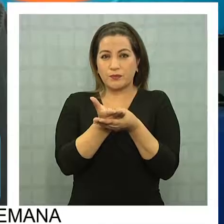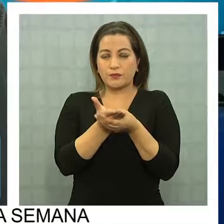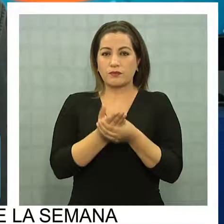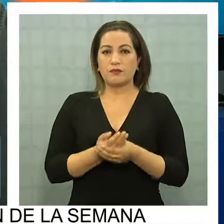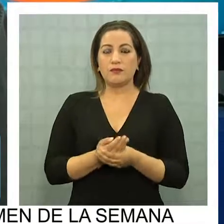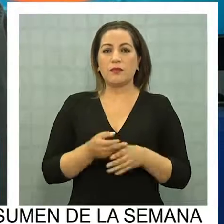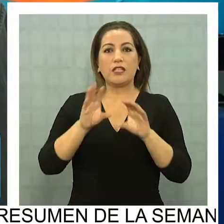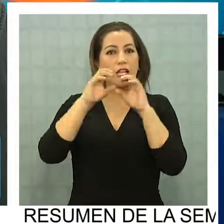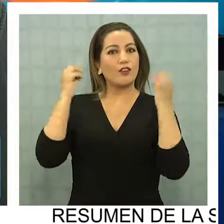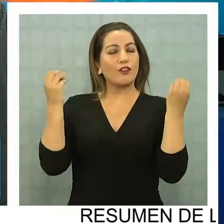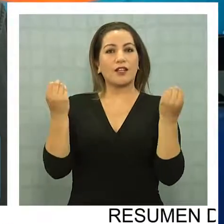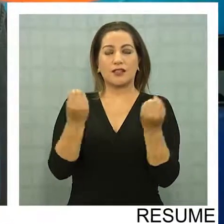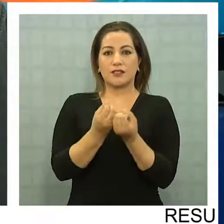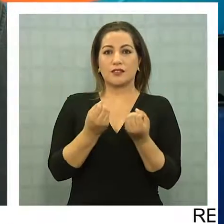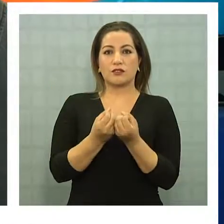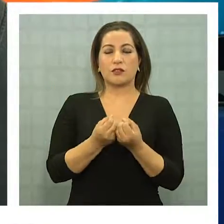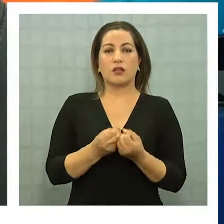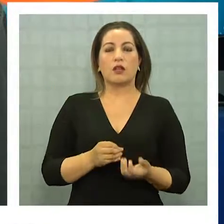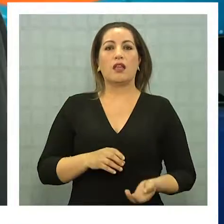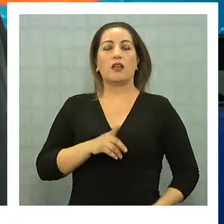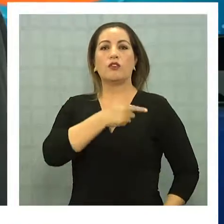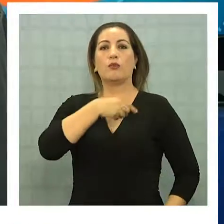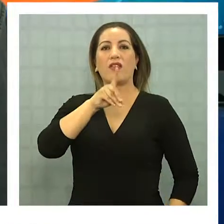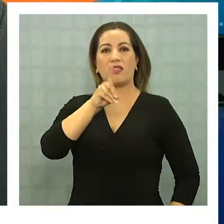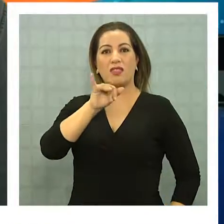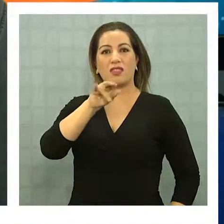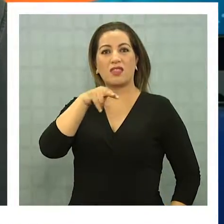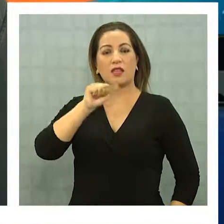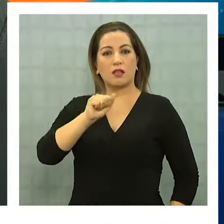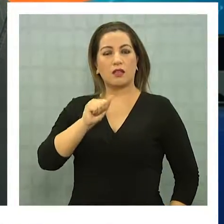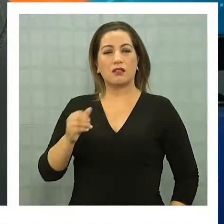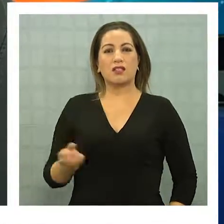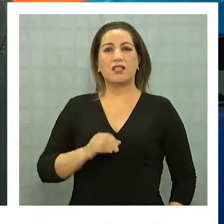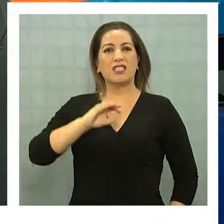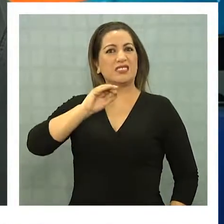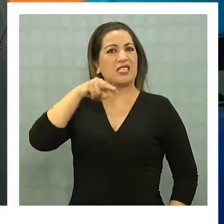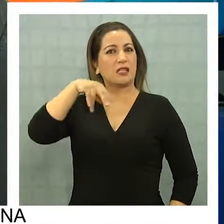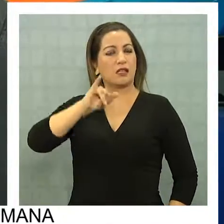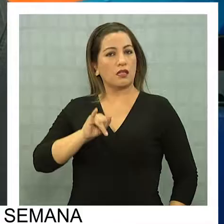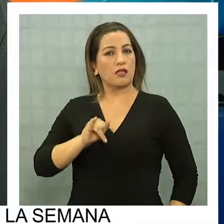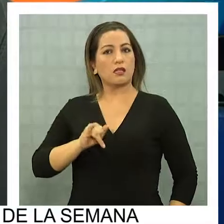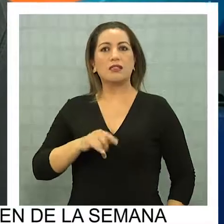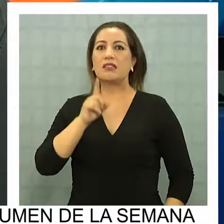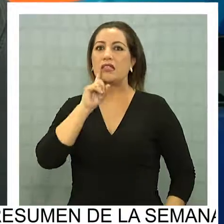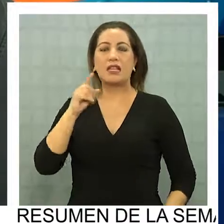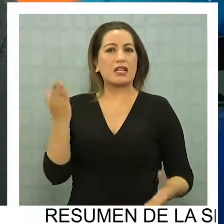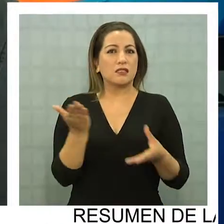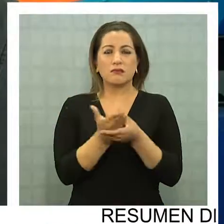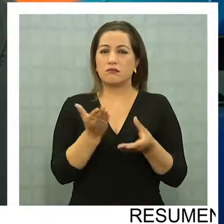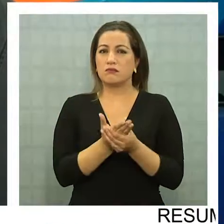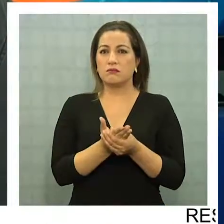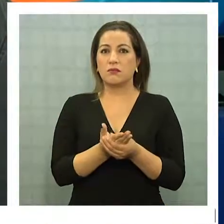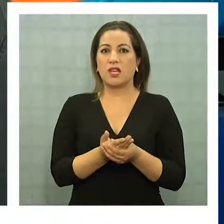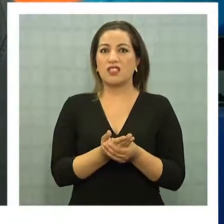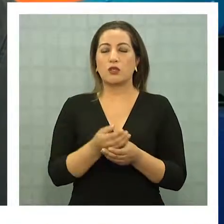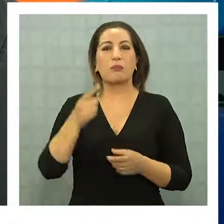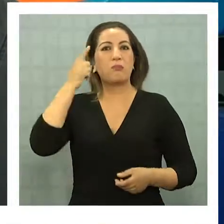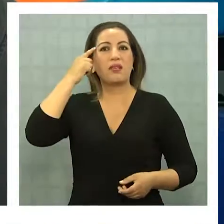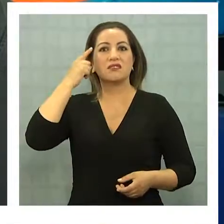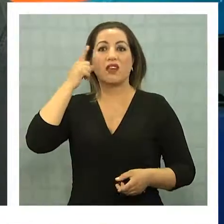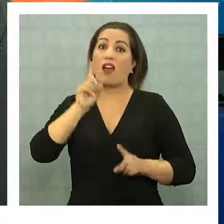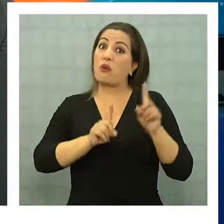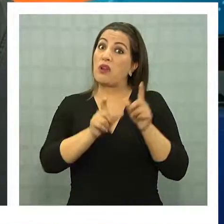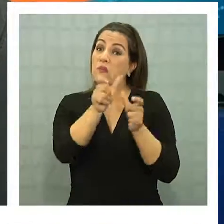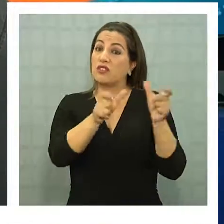de los organismos represivos, de la DINA y de la CNI, son archivos que en alguna parte fueron microfilmados, se dice que fueron destruidos,